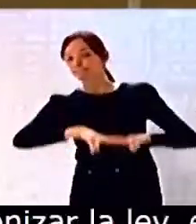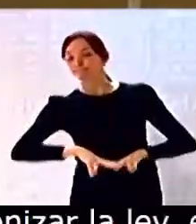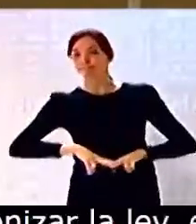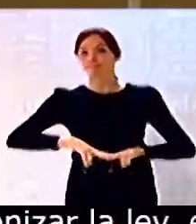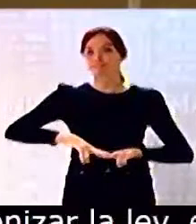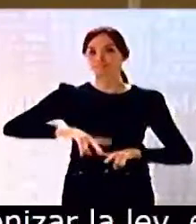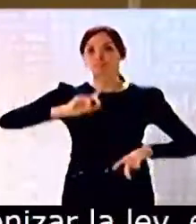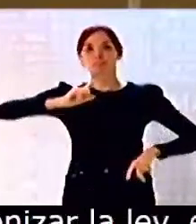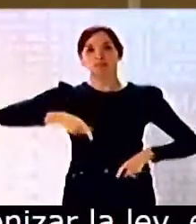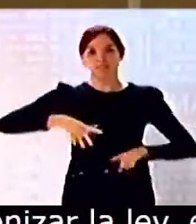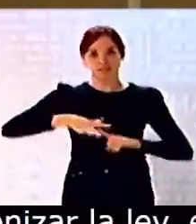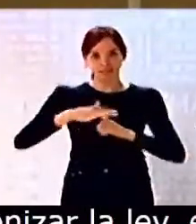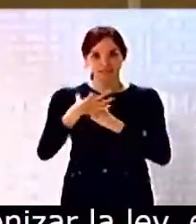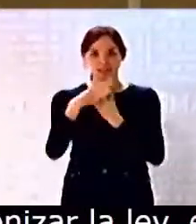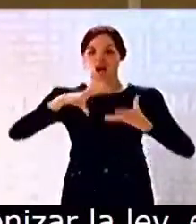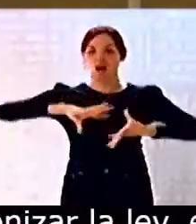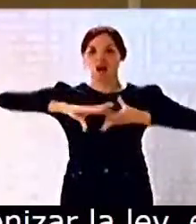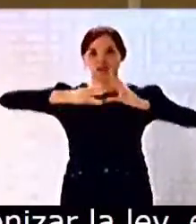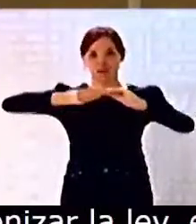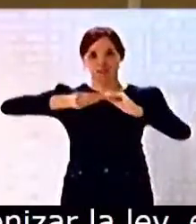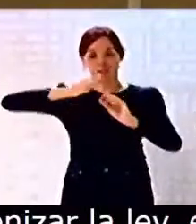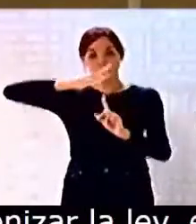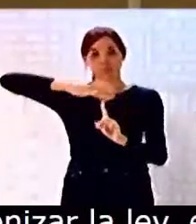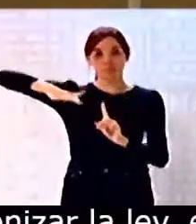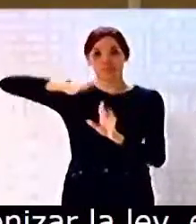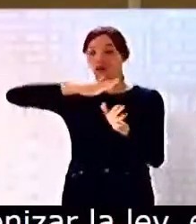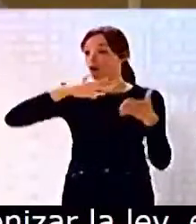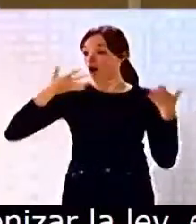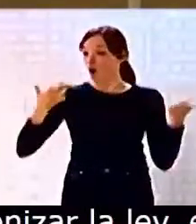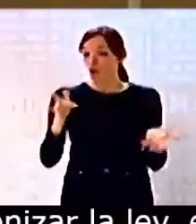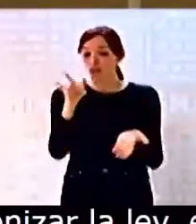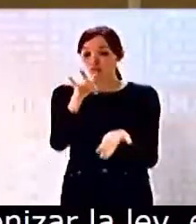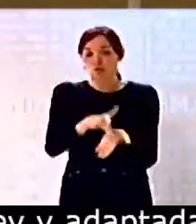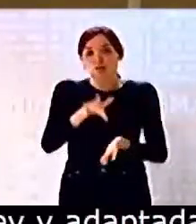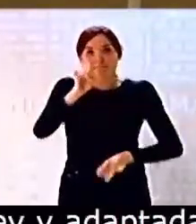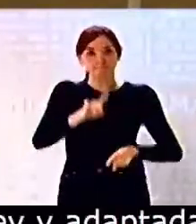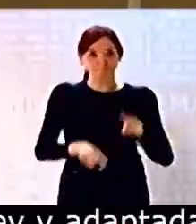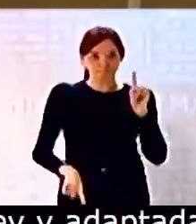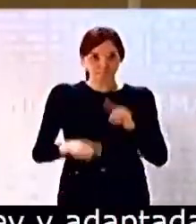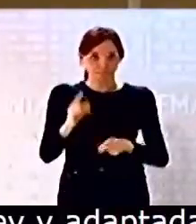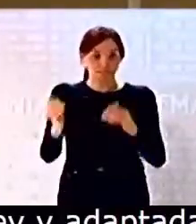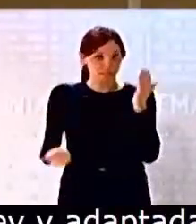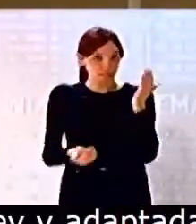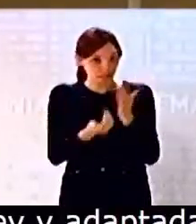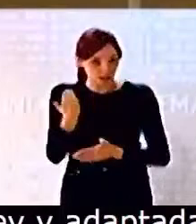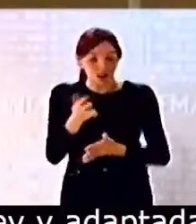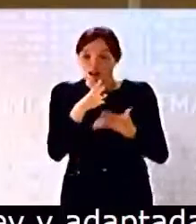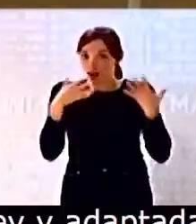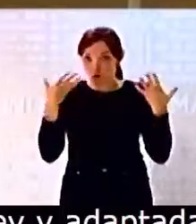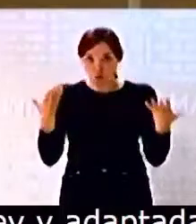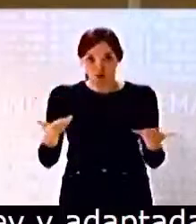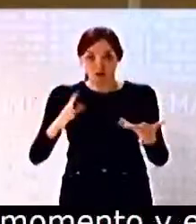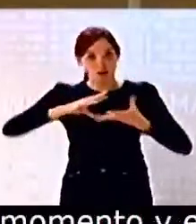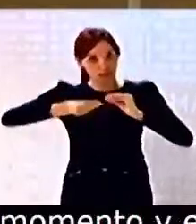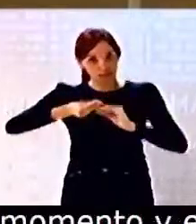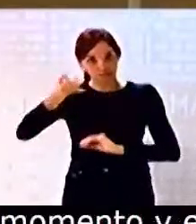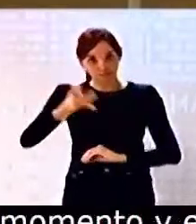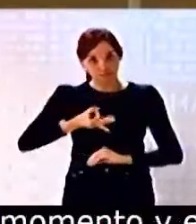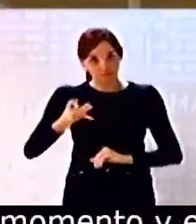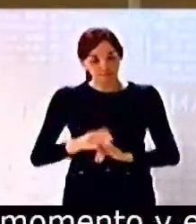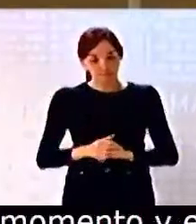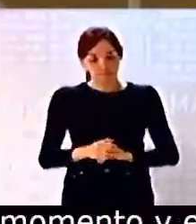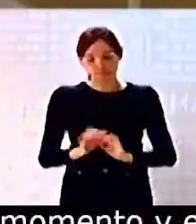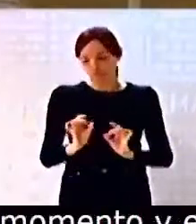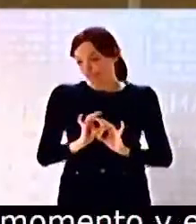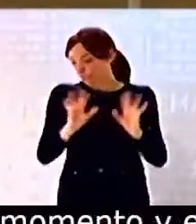de la ley y adaptada al contexto temporal en el que nos desarrollamos en este momento y en el que vivimos en este momento. Desde luego,